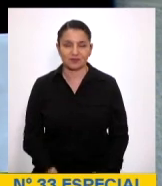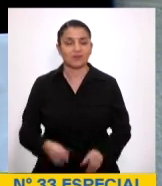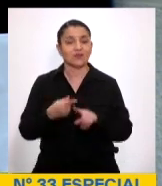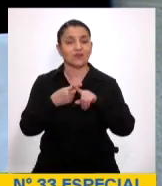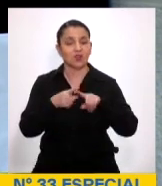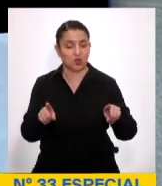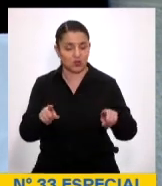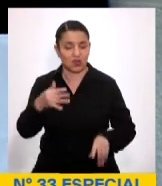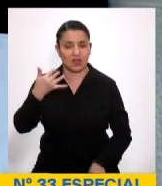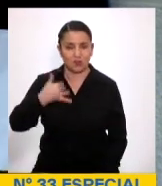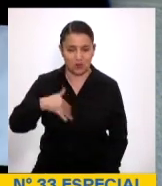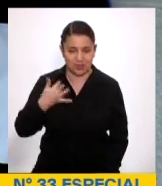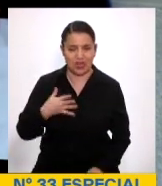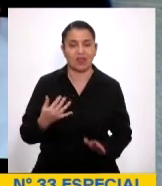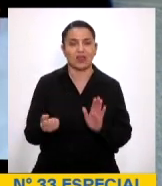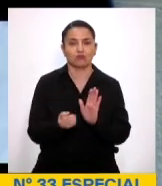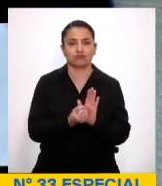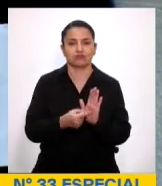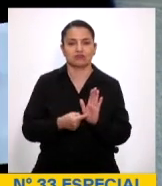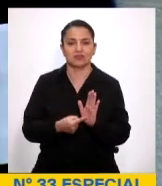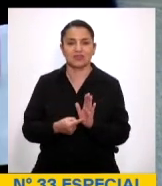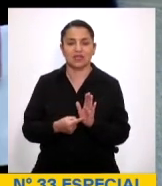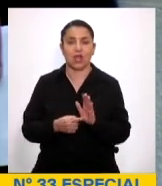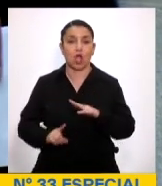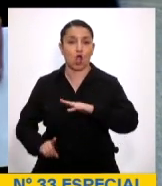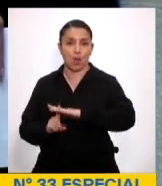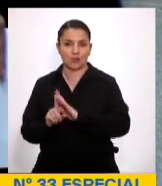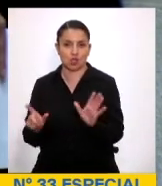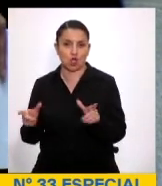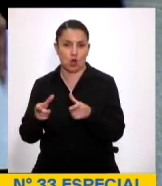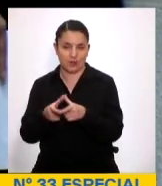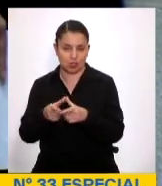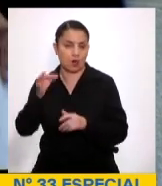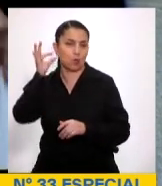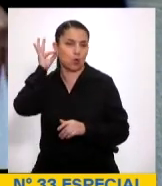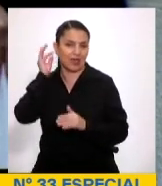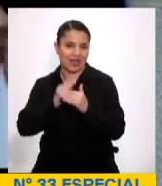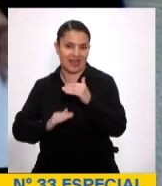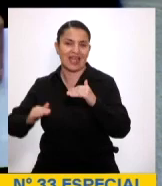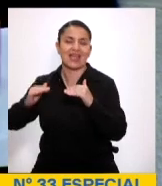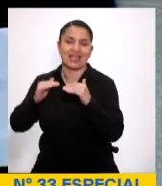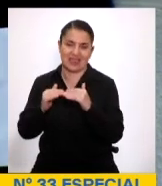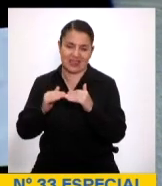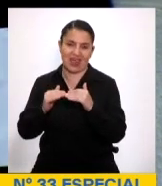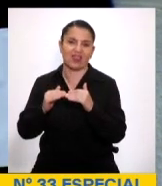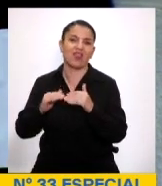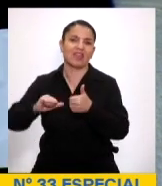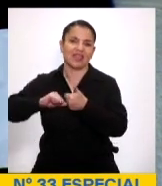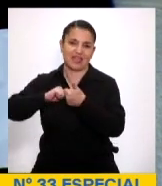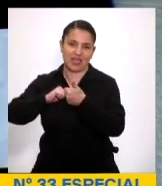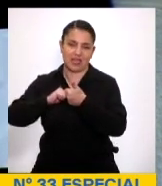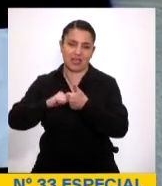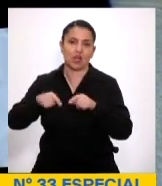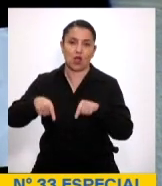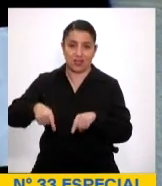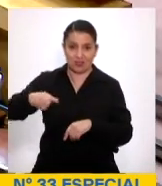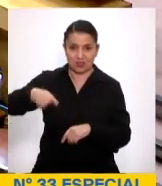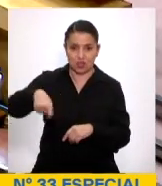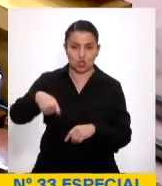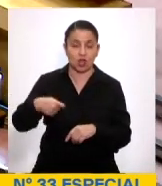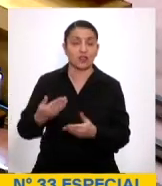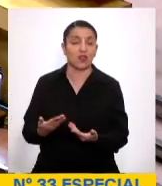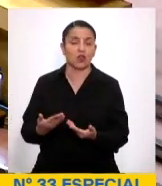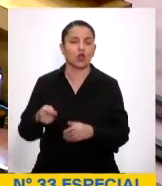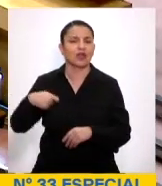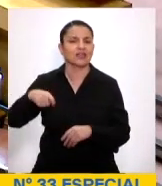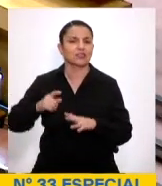hito importante fue la creación de las comisiones de mujeres y equidad de género en la corporación en el senado esta comisión